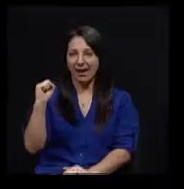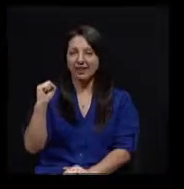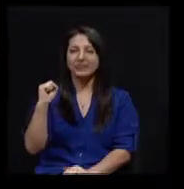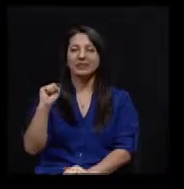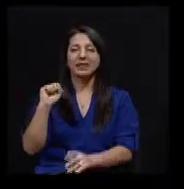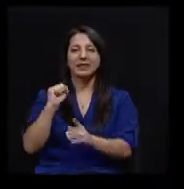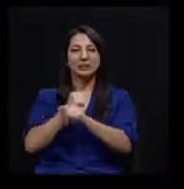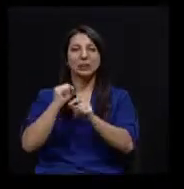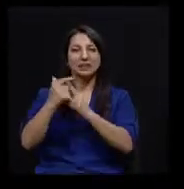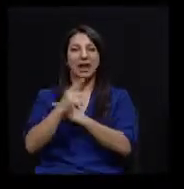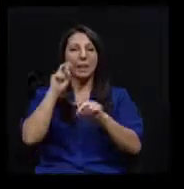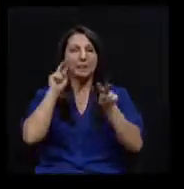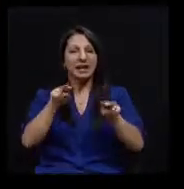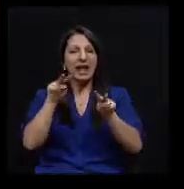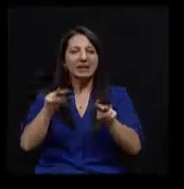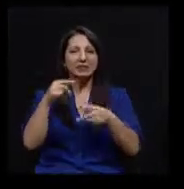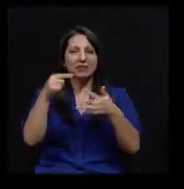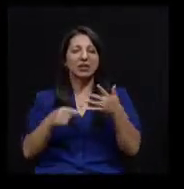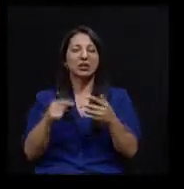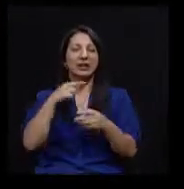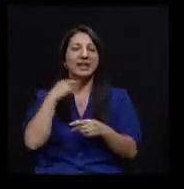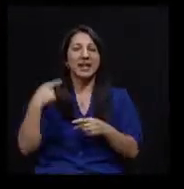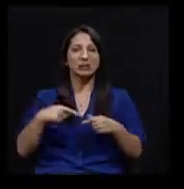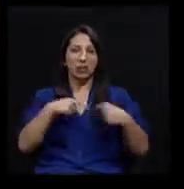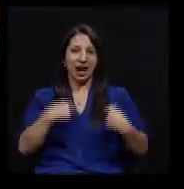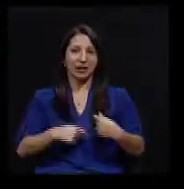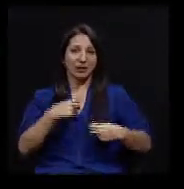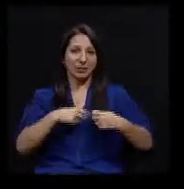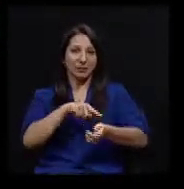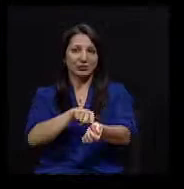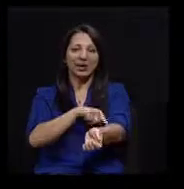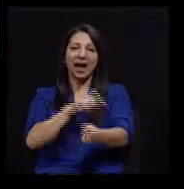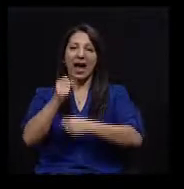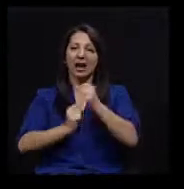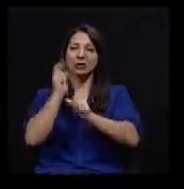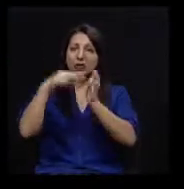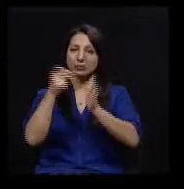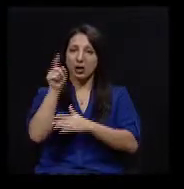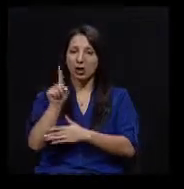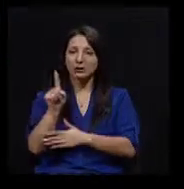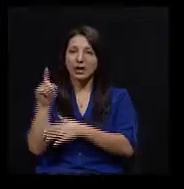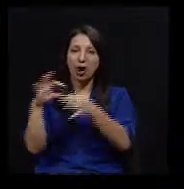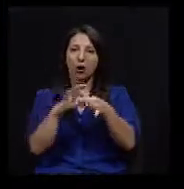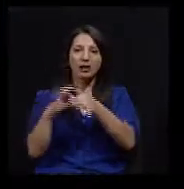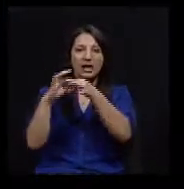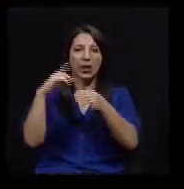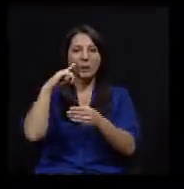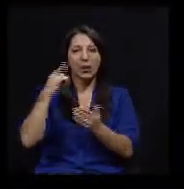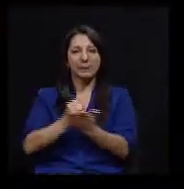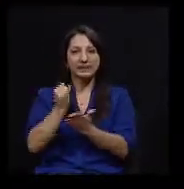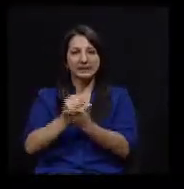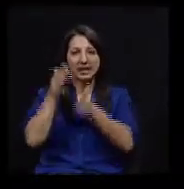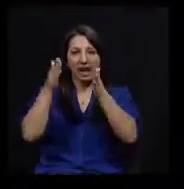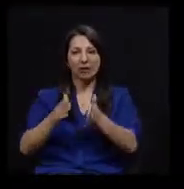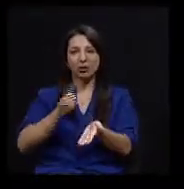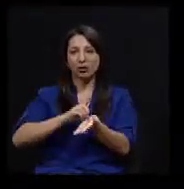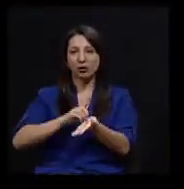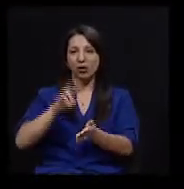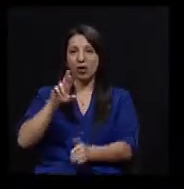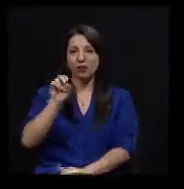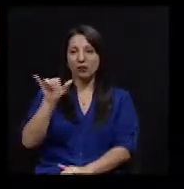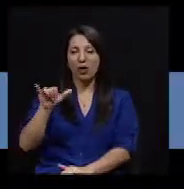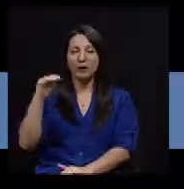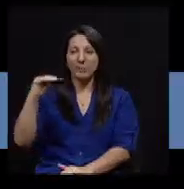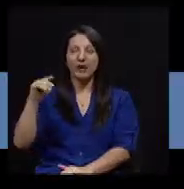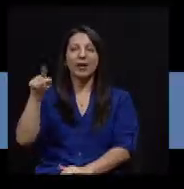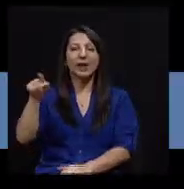Social, Vigilancia de Factores de Riesgo Cardiovascular, del año 2011 y coordinado por el investigador Dr. Roy Wong